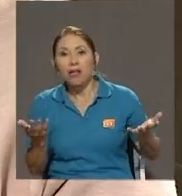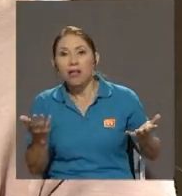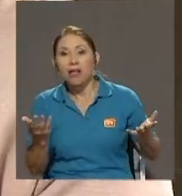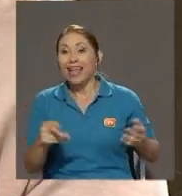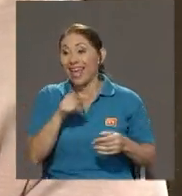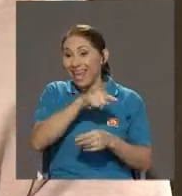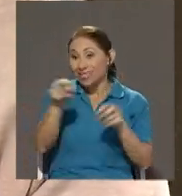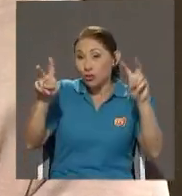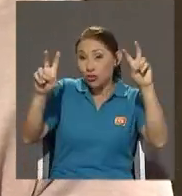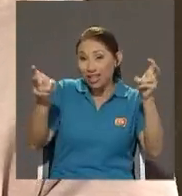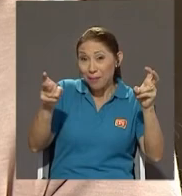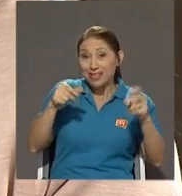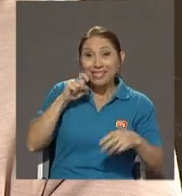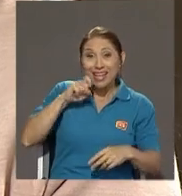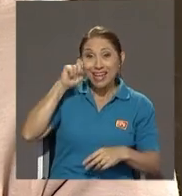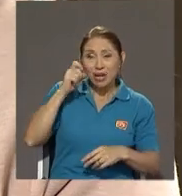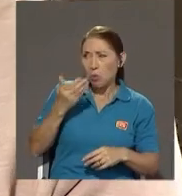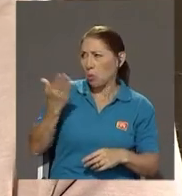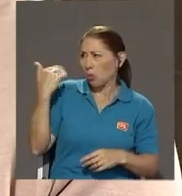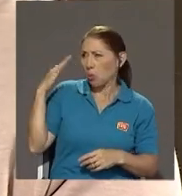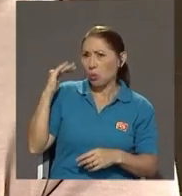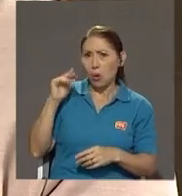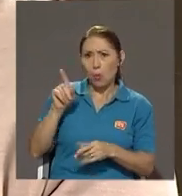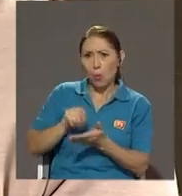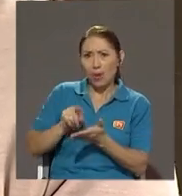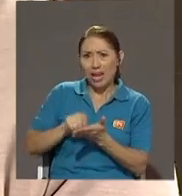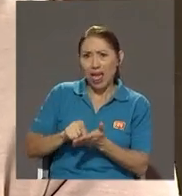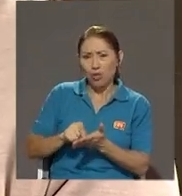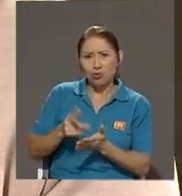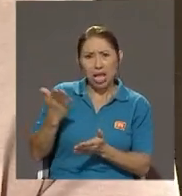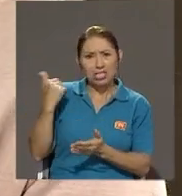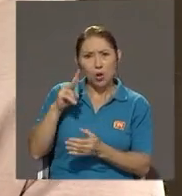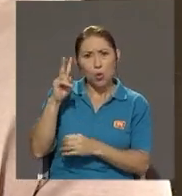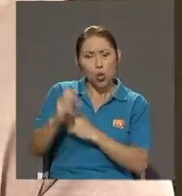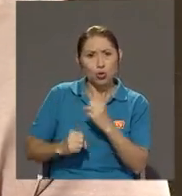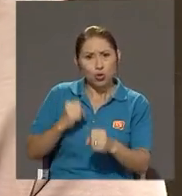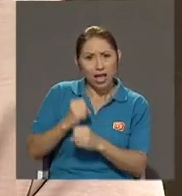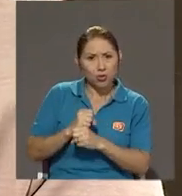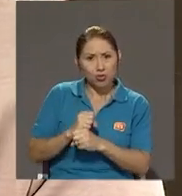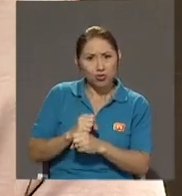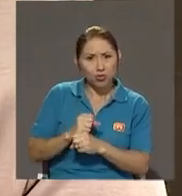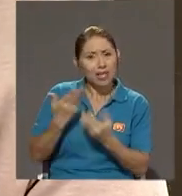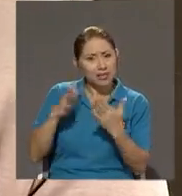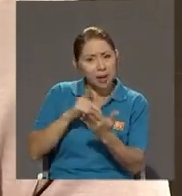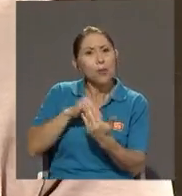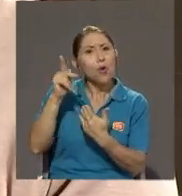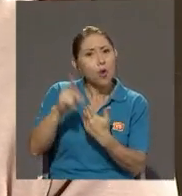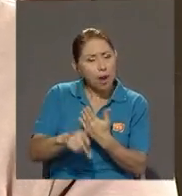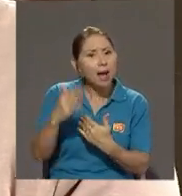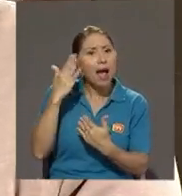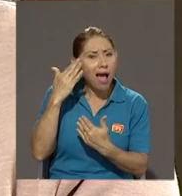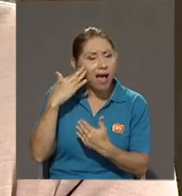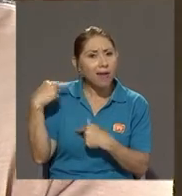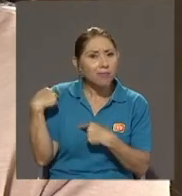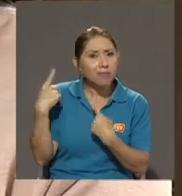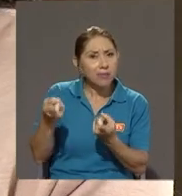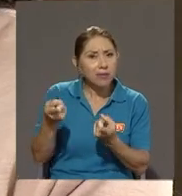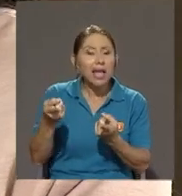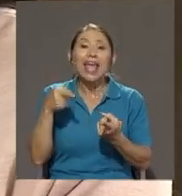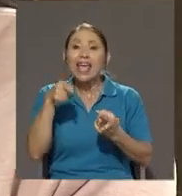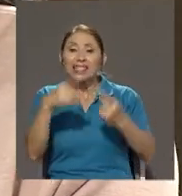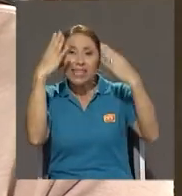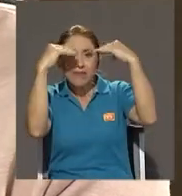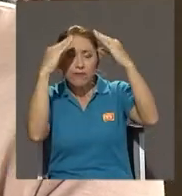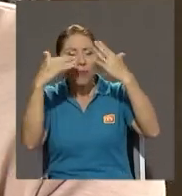de bono de género fueron publicados hace como 2 años en el informe Estado de la Nación, no ha sido ajeno para el programa. Y el informe lo conoce el presidente